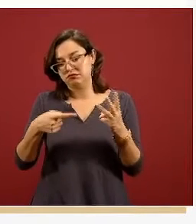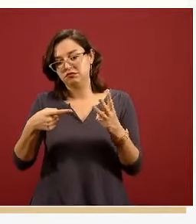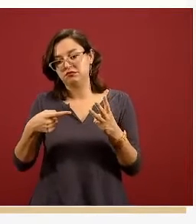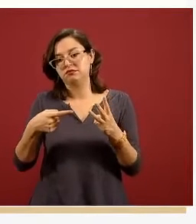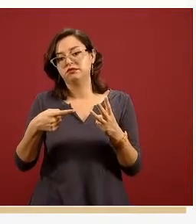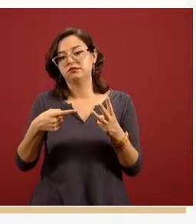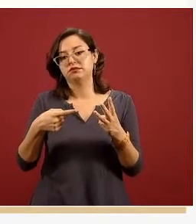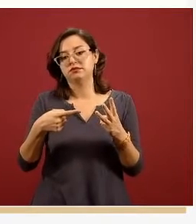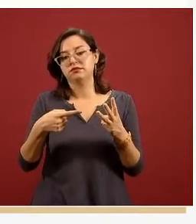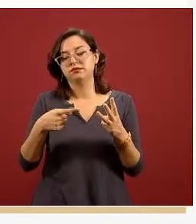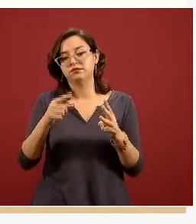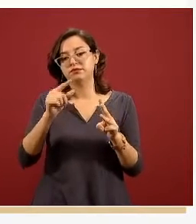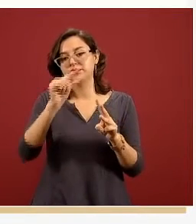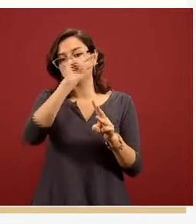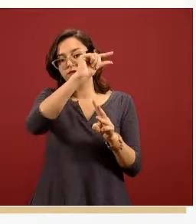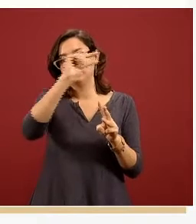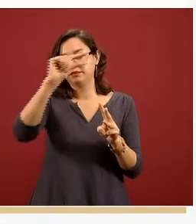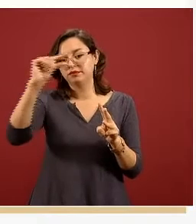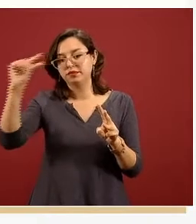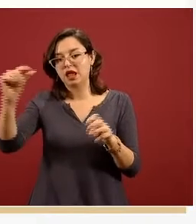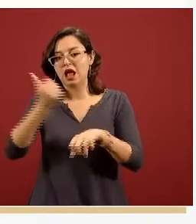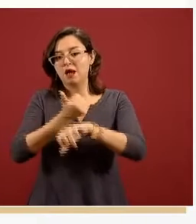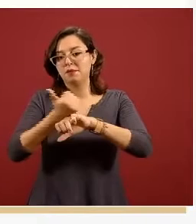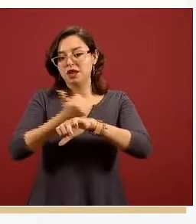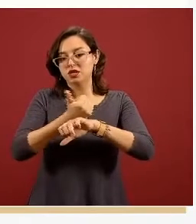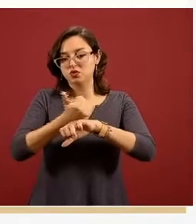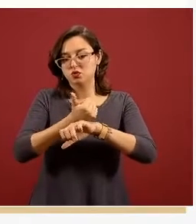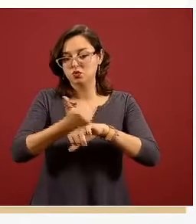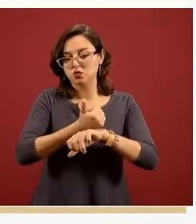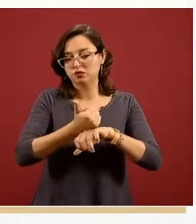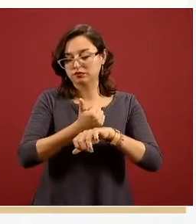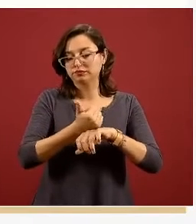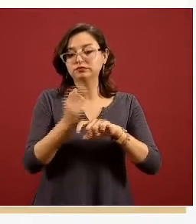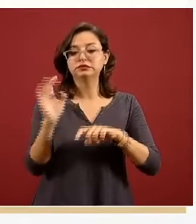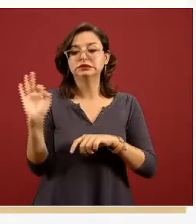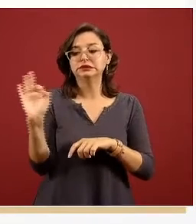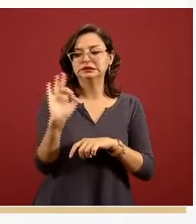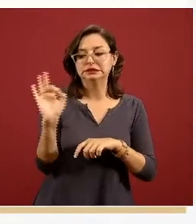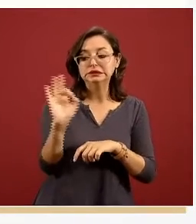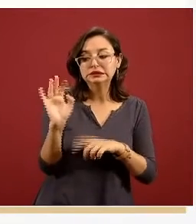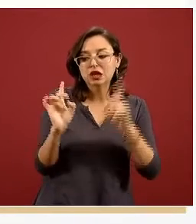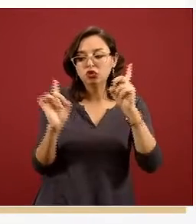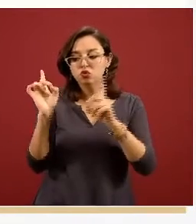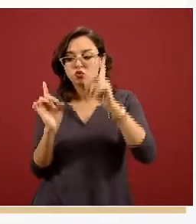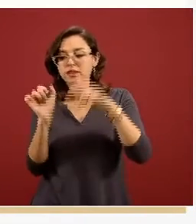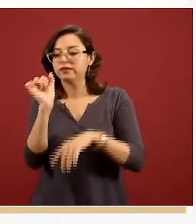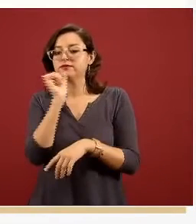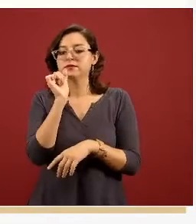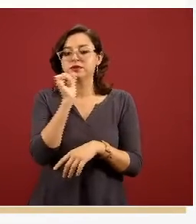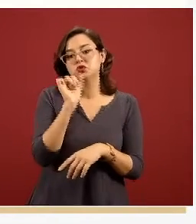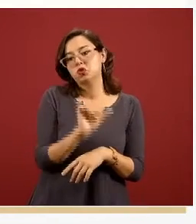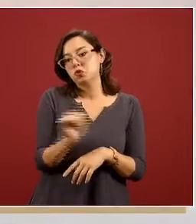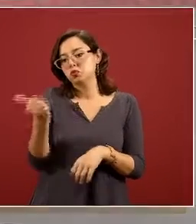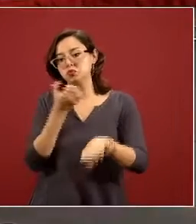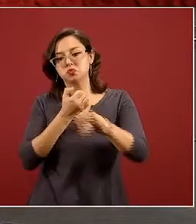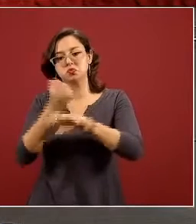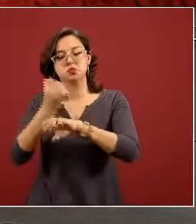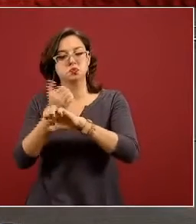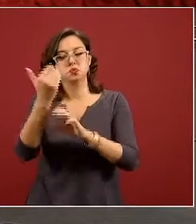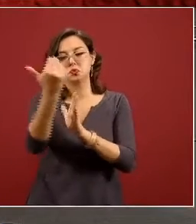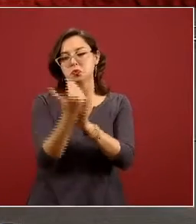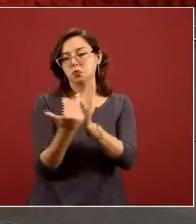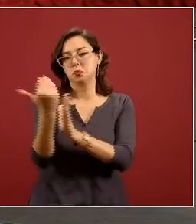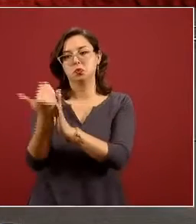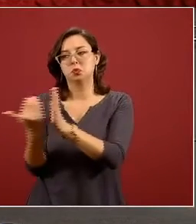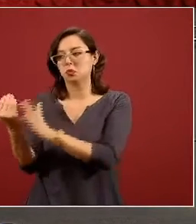tienen el color amarillo, que representa estas defunciones sospechosas más cargado que en los diferentes estados, inclusive hay